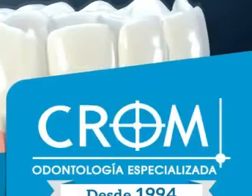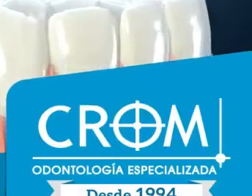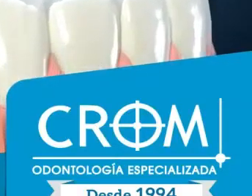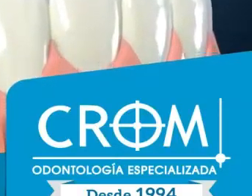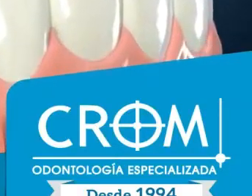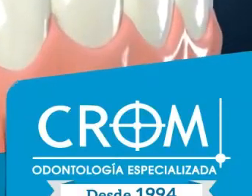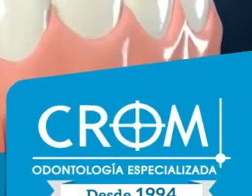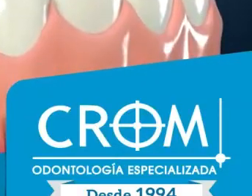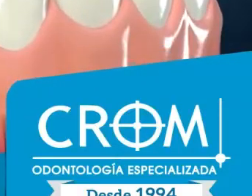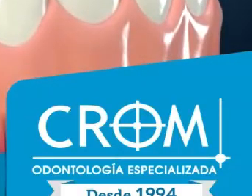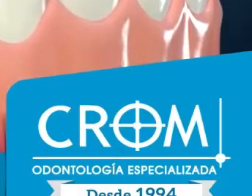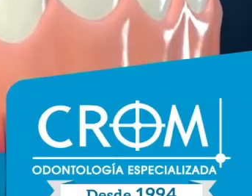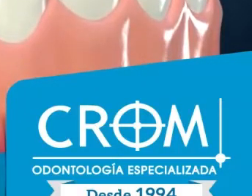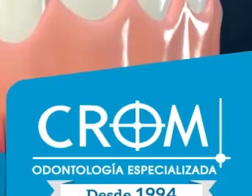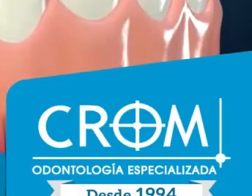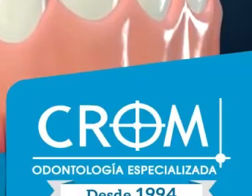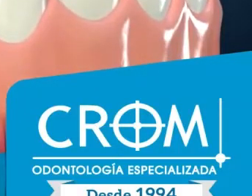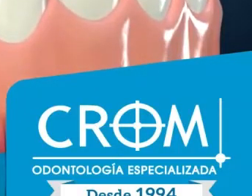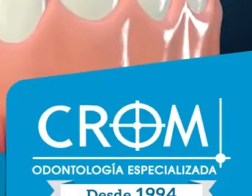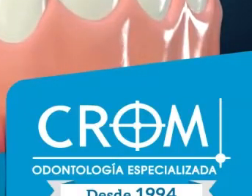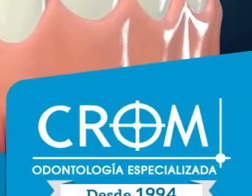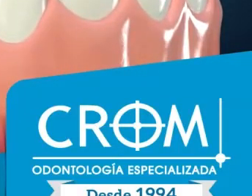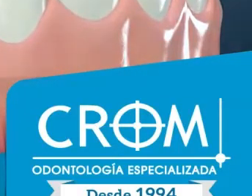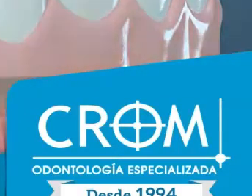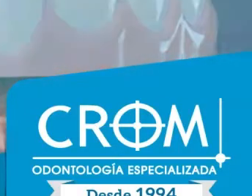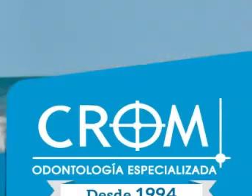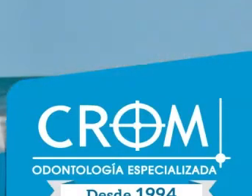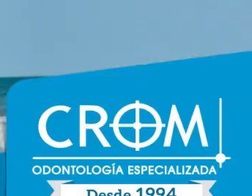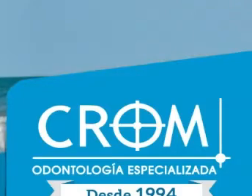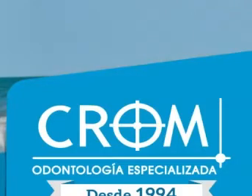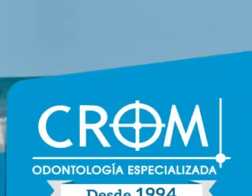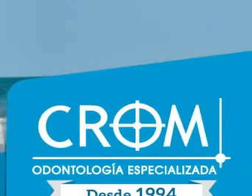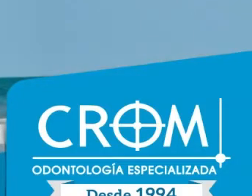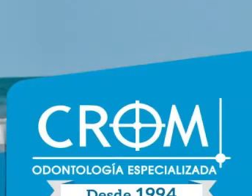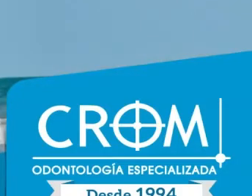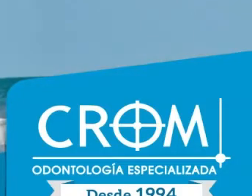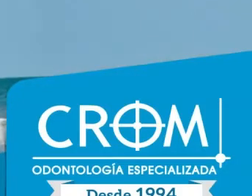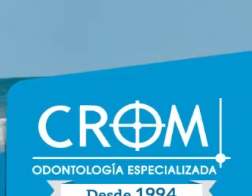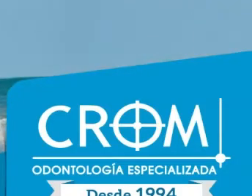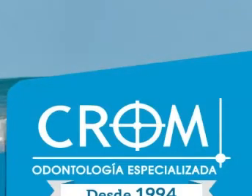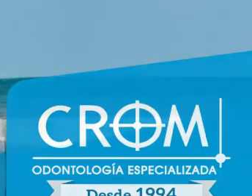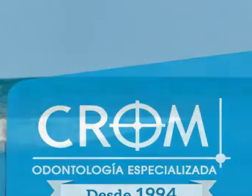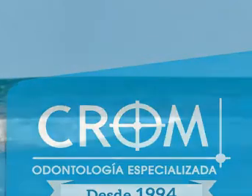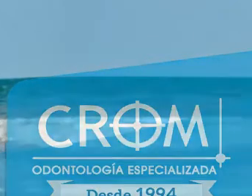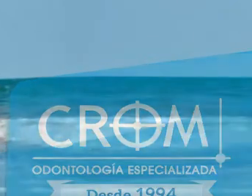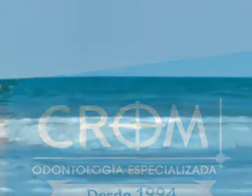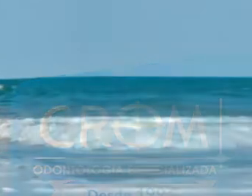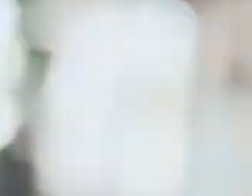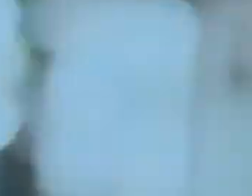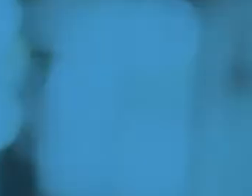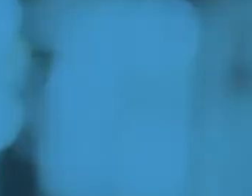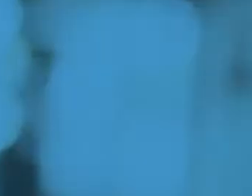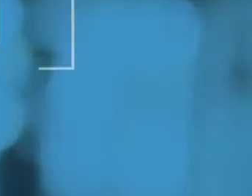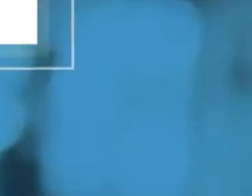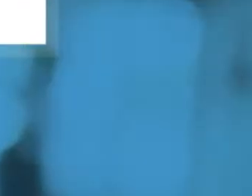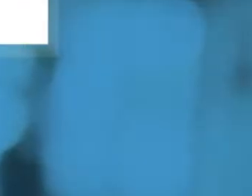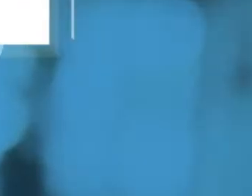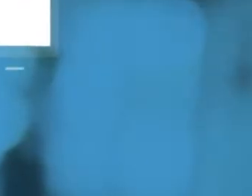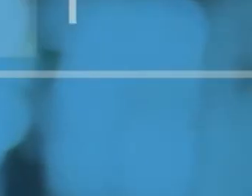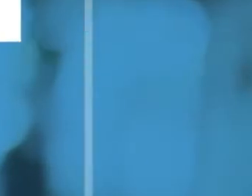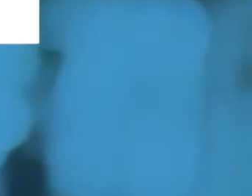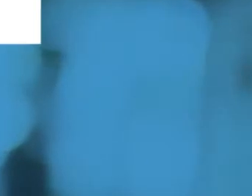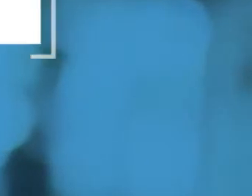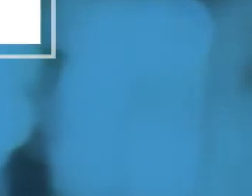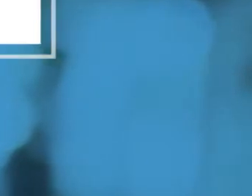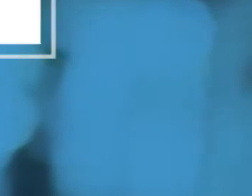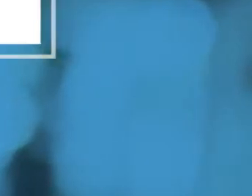implante dental no es solo el tornillo. En marzo inicia tu tratamiento de implante y rehabilitación con 20% de descuento. Chrome, odontología especializada.